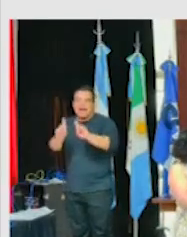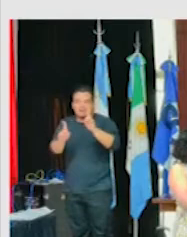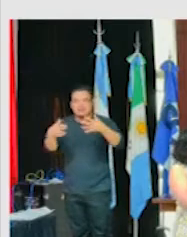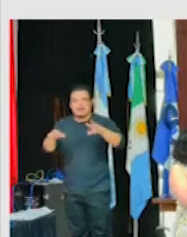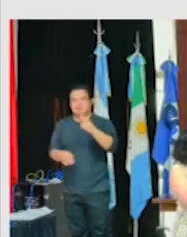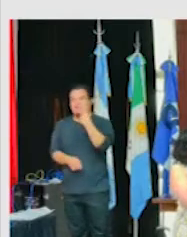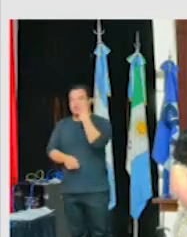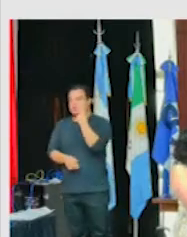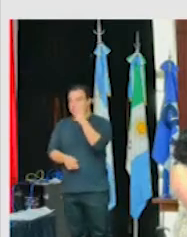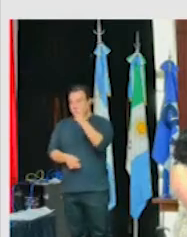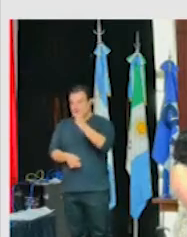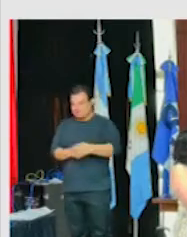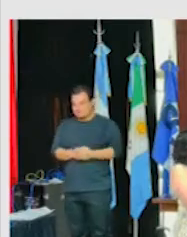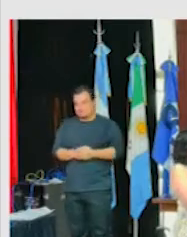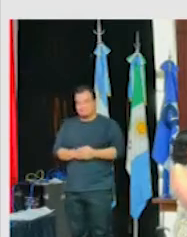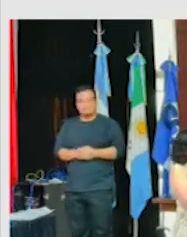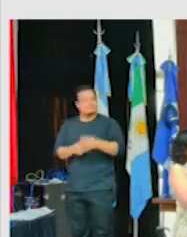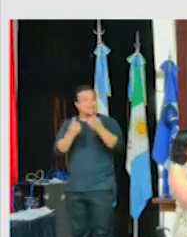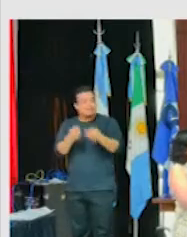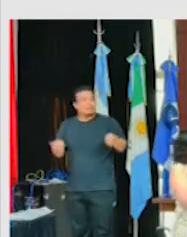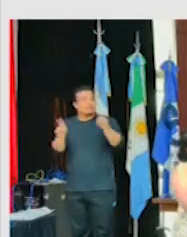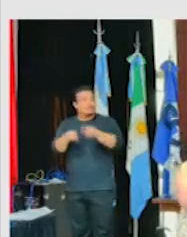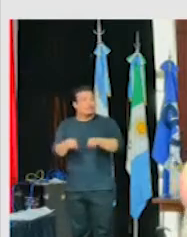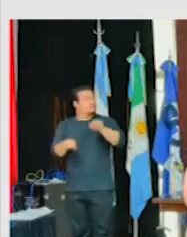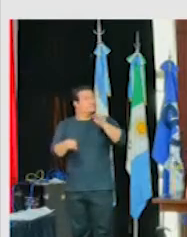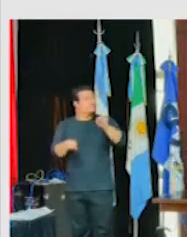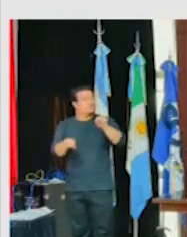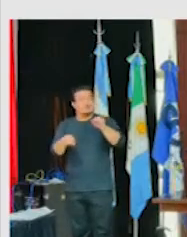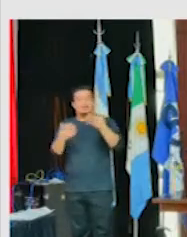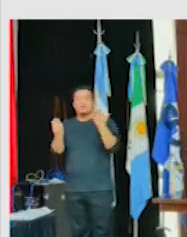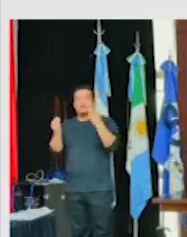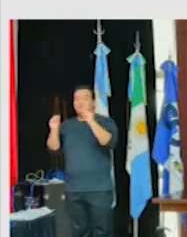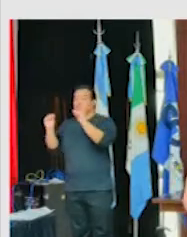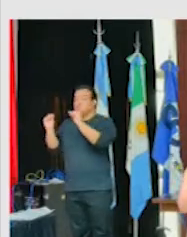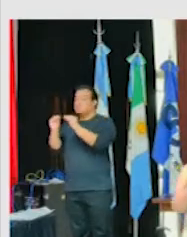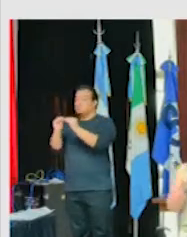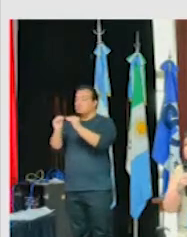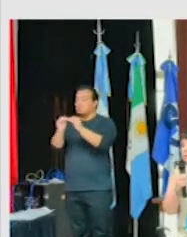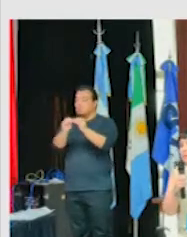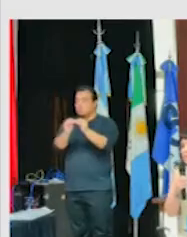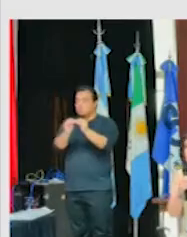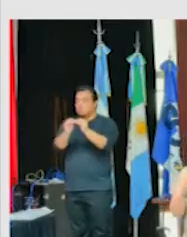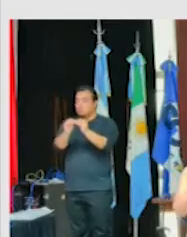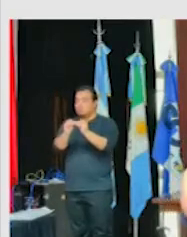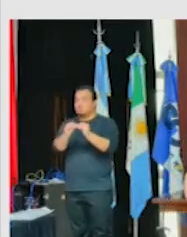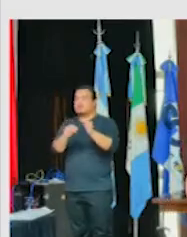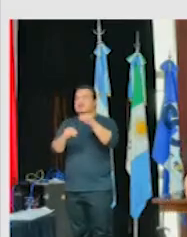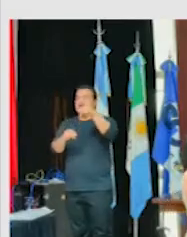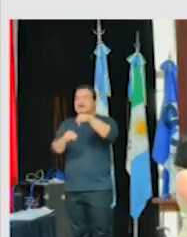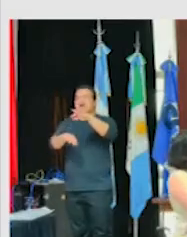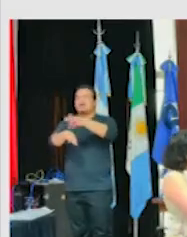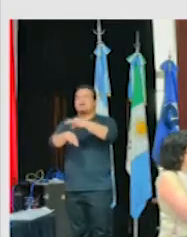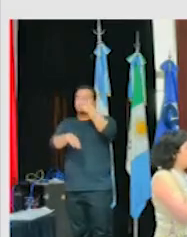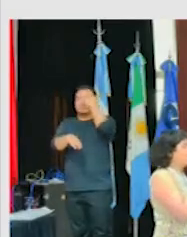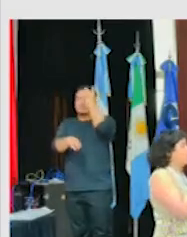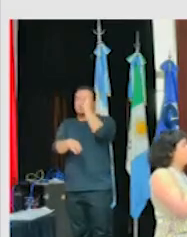Entonces, y acá de vuelta lo mismo. ¿Qué piensan los colegas del médico de Herminia? Entre colegas, ¿cuáles son las mejores especialidades? Volvemos a